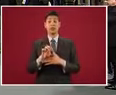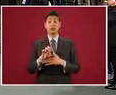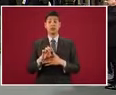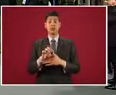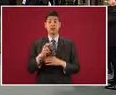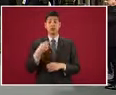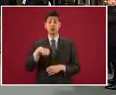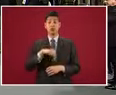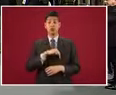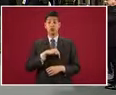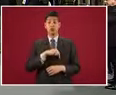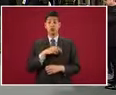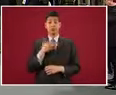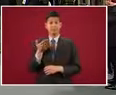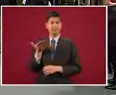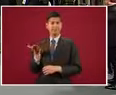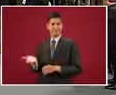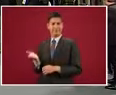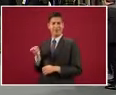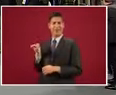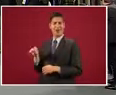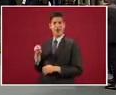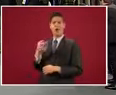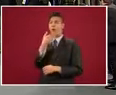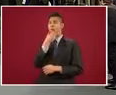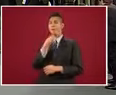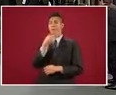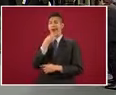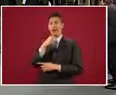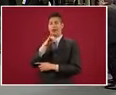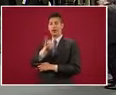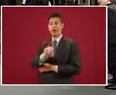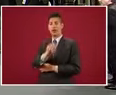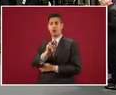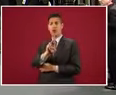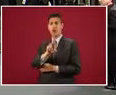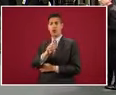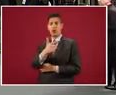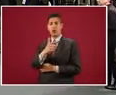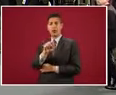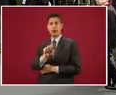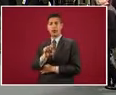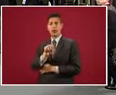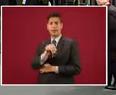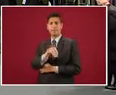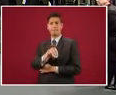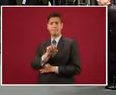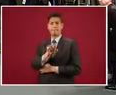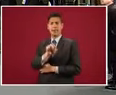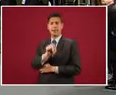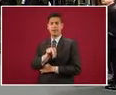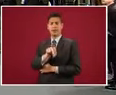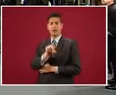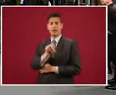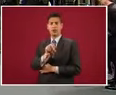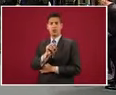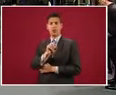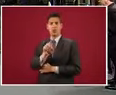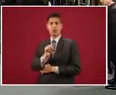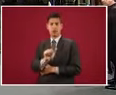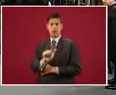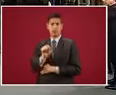pedirle a Jorge Mendoza que nos informe sobre avalúos y sobre la